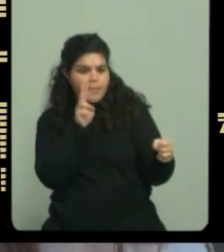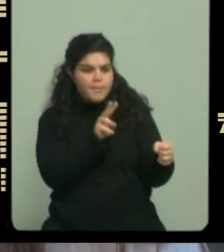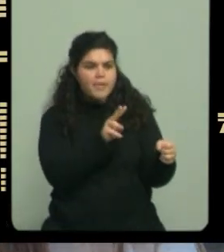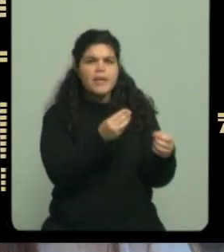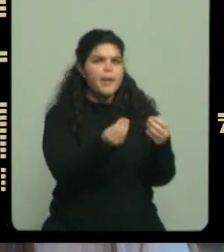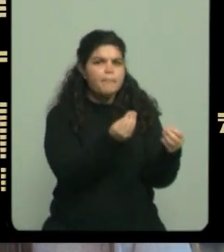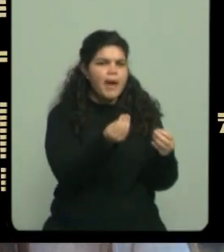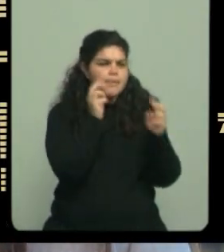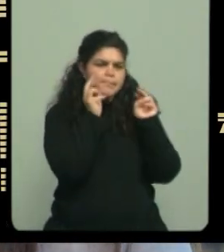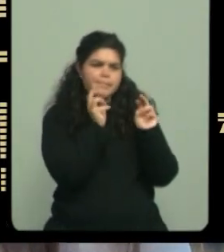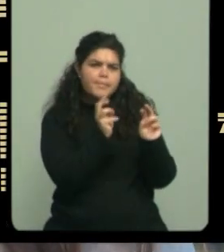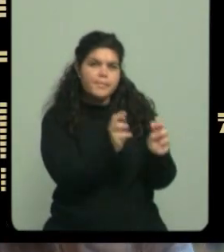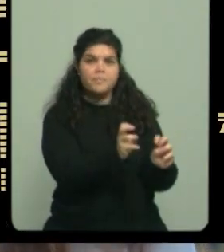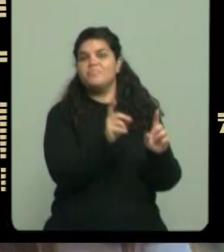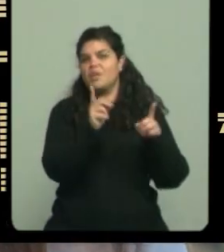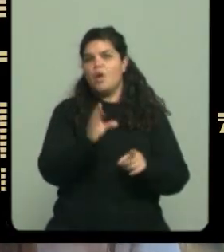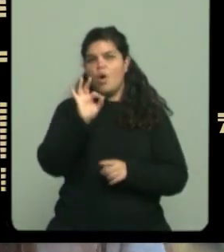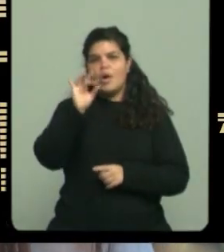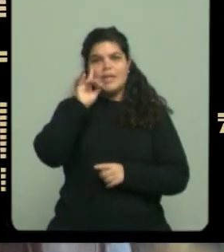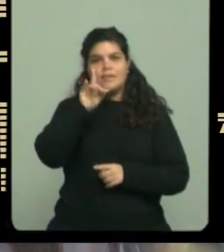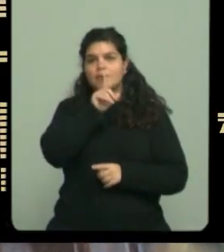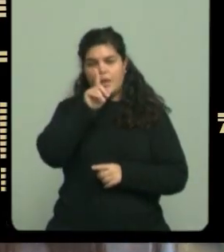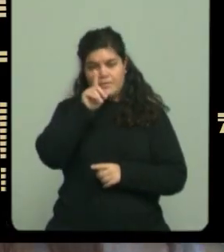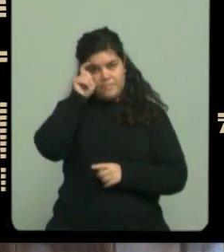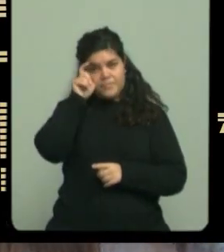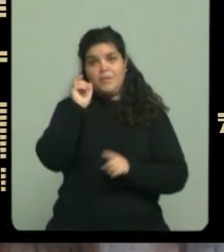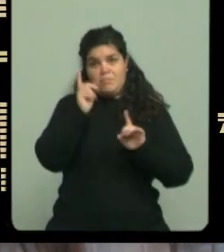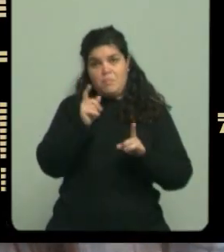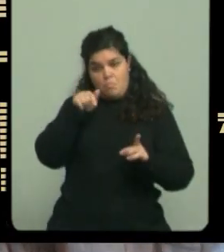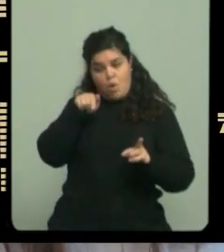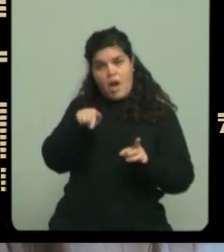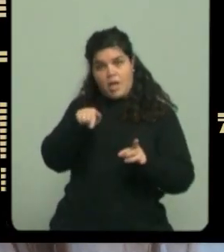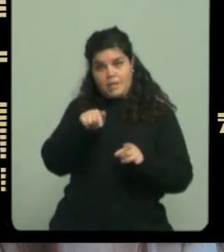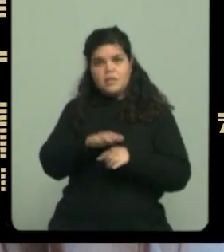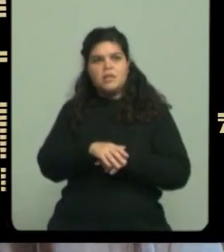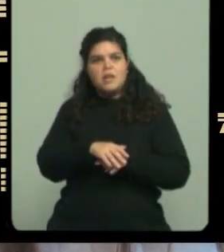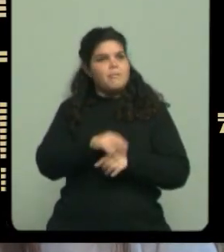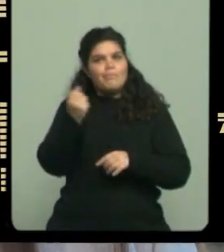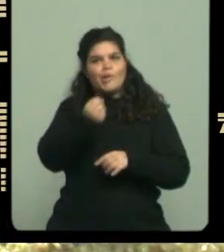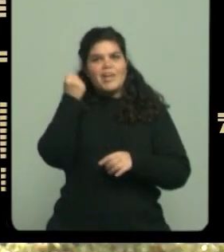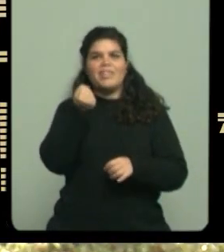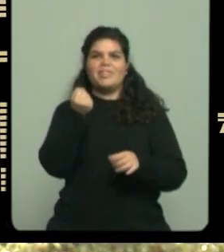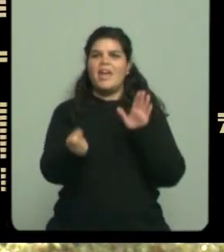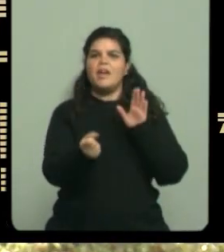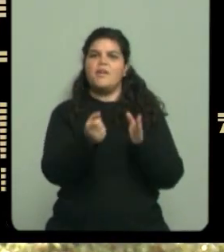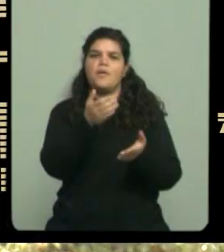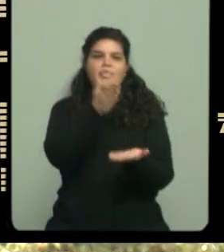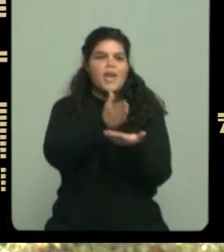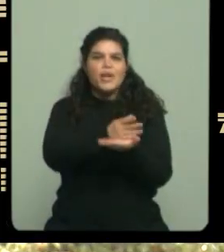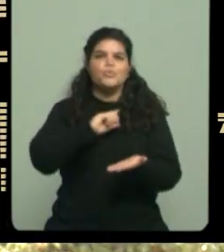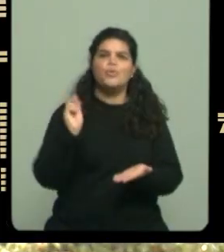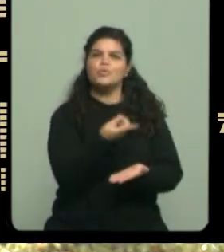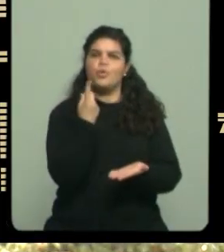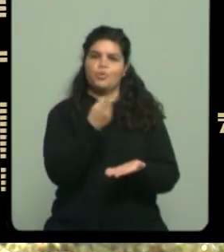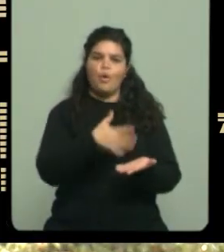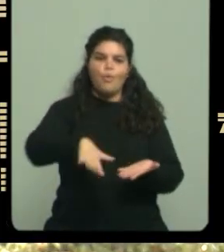desactivarla, porque, como dice la OIT, todos tenemos derecho a vivir un ambiente de trabajo libre de violencia. Tal cual. Y